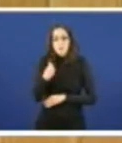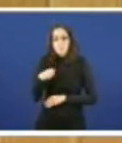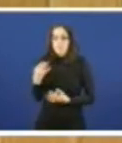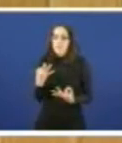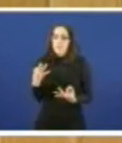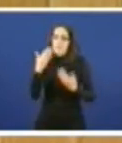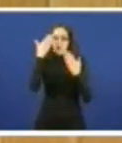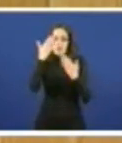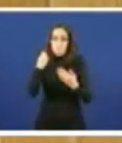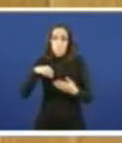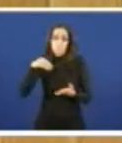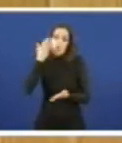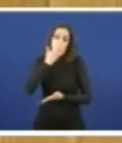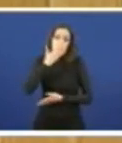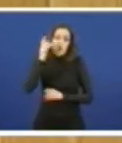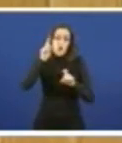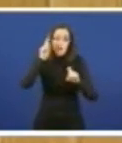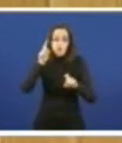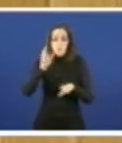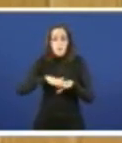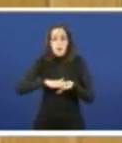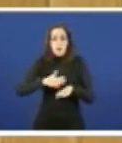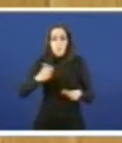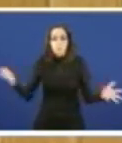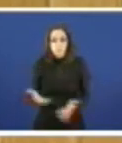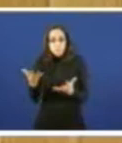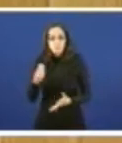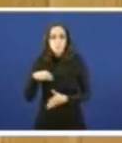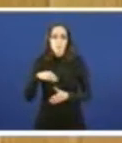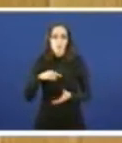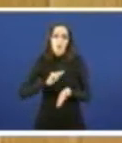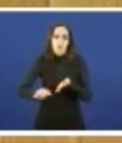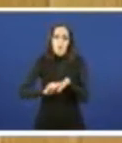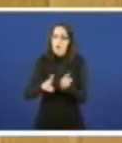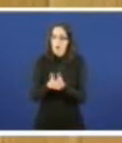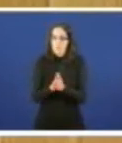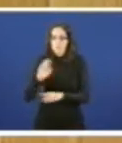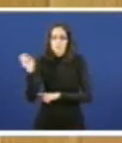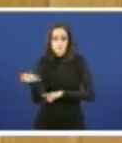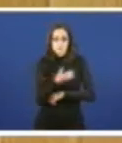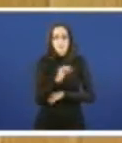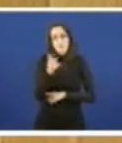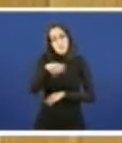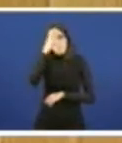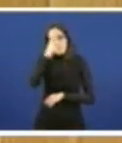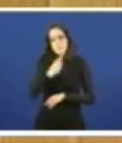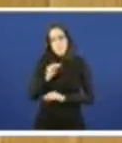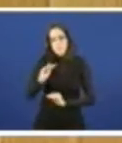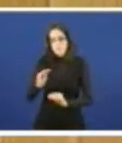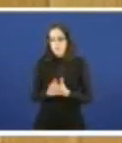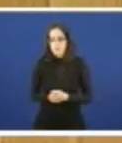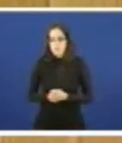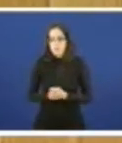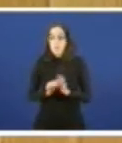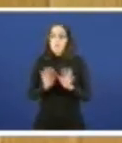nos centros educativos para potenciar e divulgar a súa obra e tamén a súa figura. Non